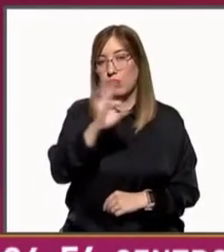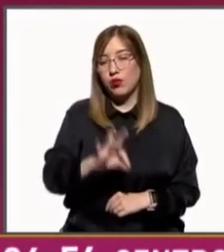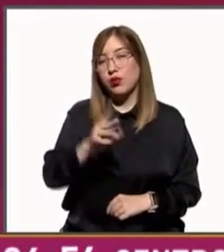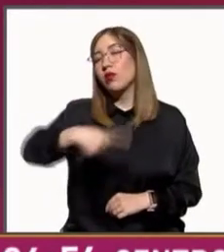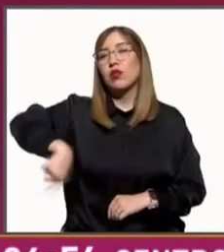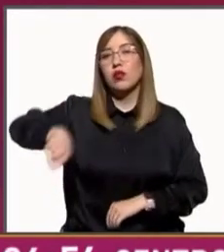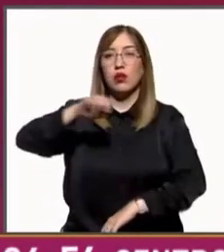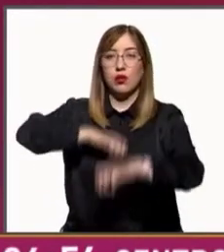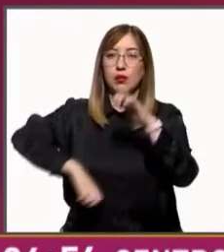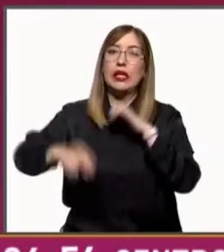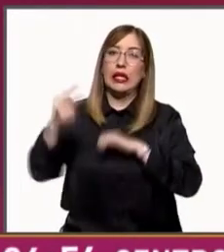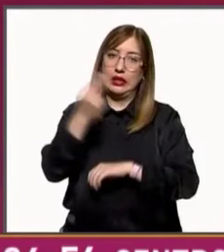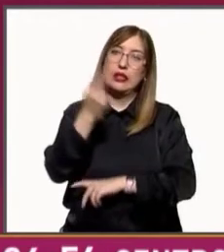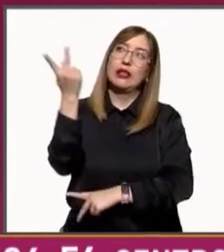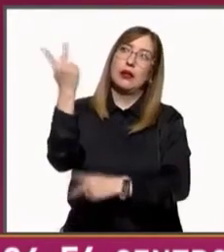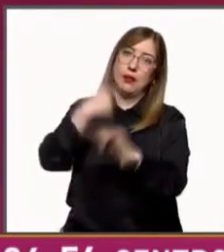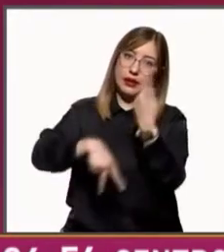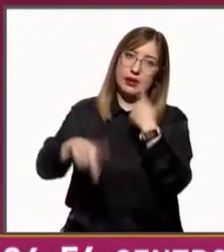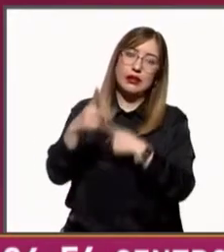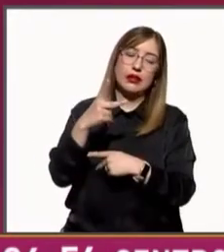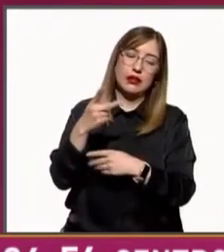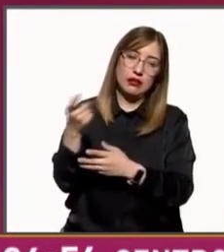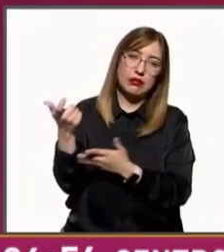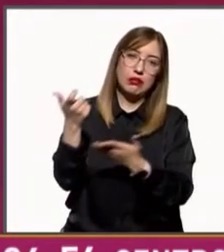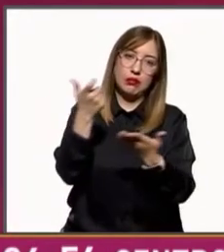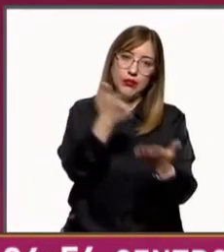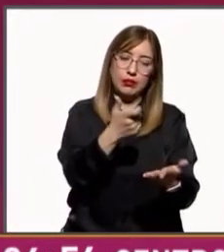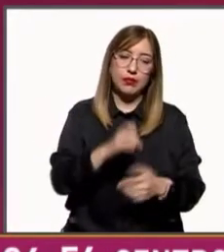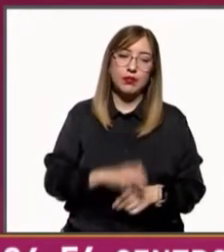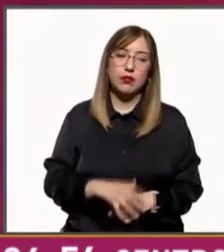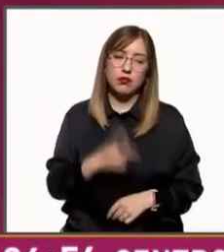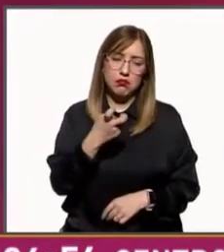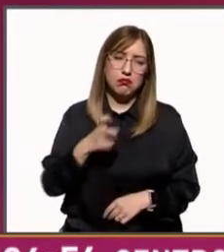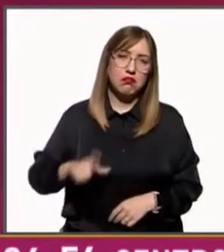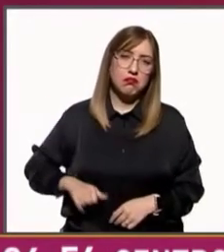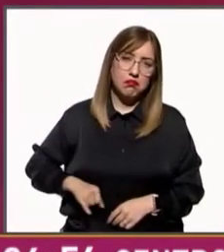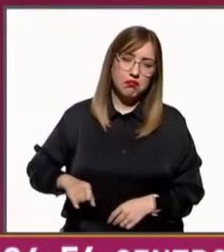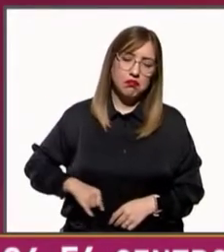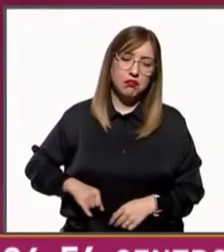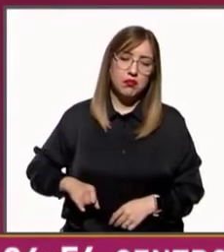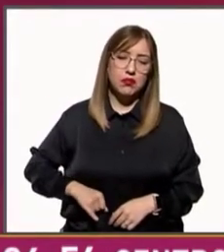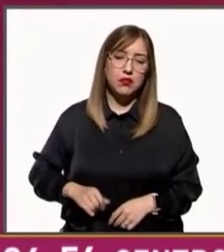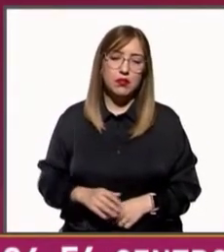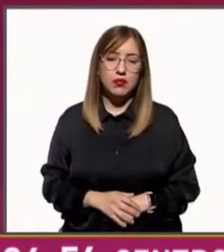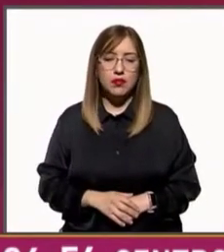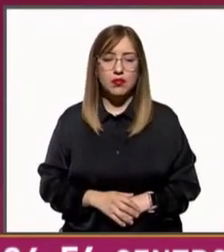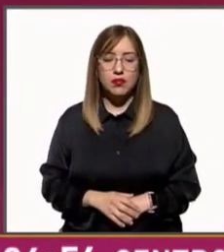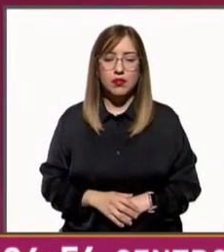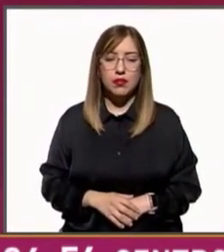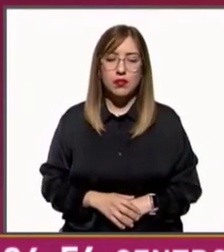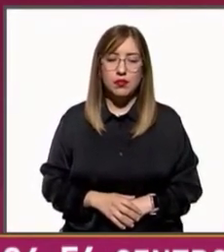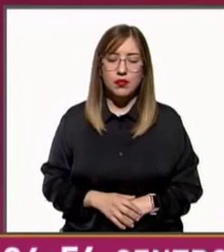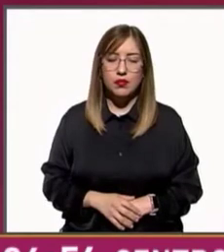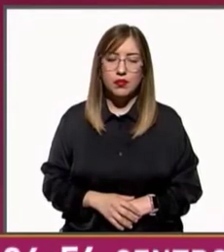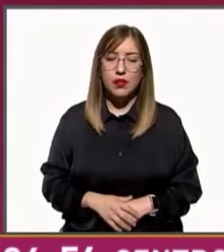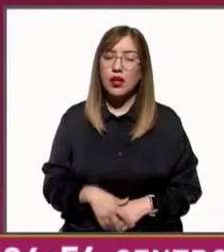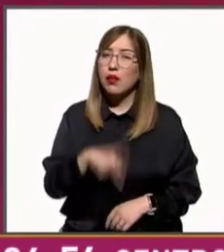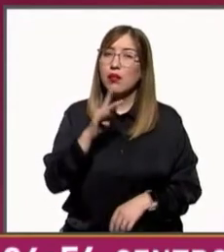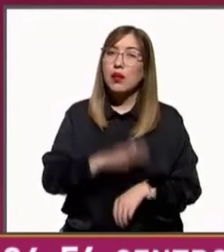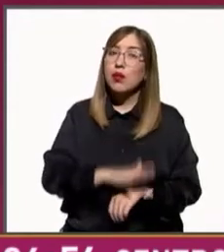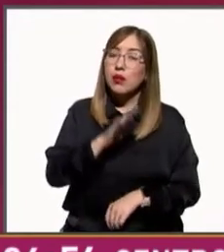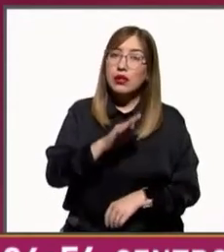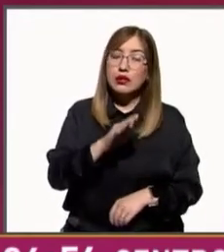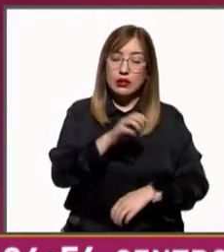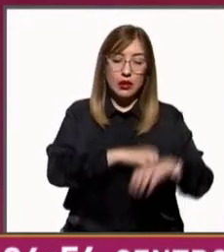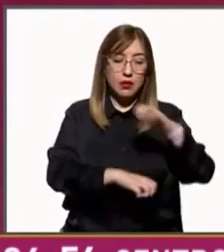algún financiamiento. Es más interesante, no sé si es un tema de acceso al financiamiento, pero las que solicitaron más fueron las